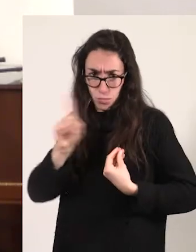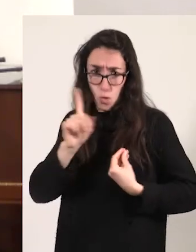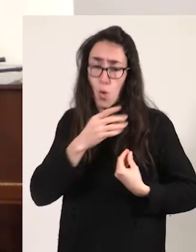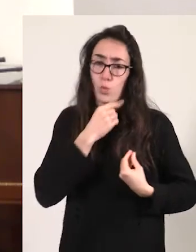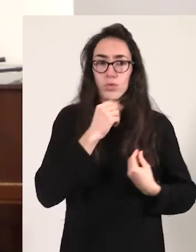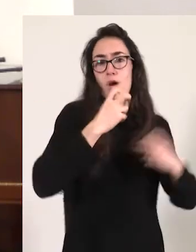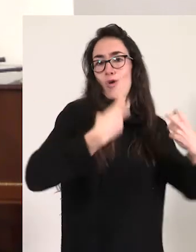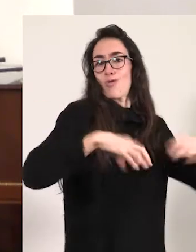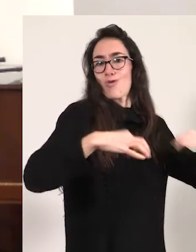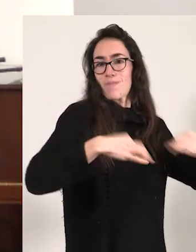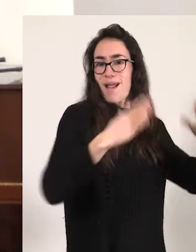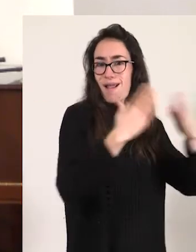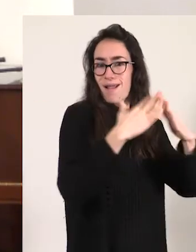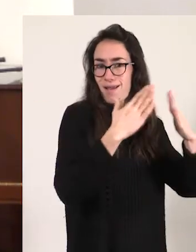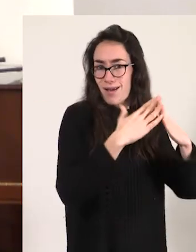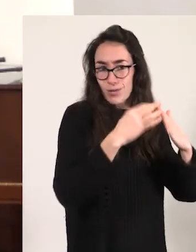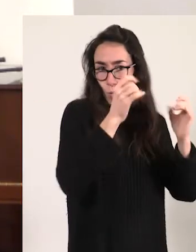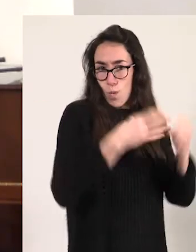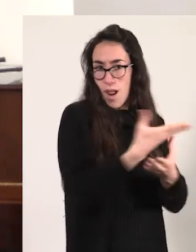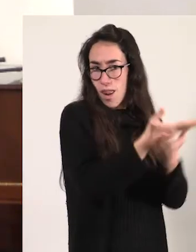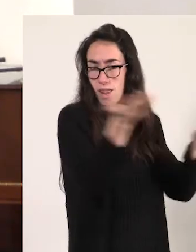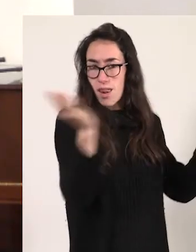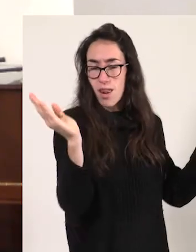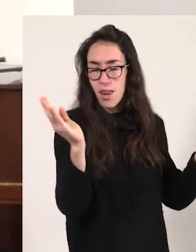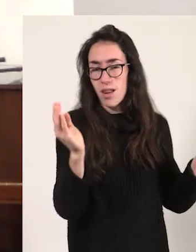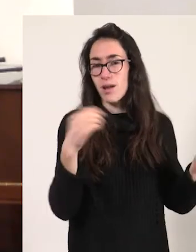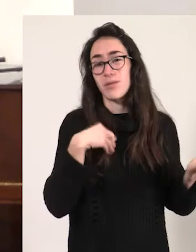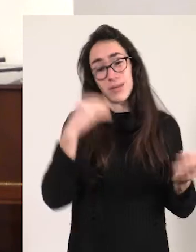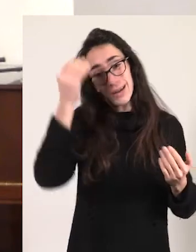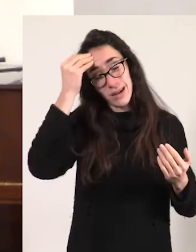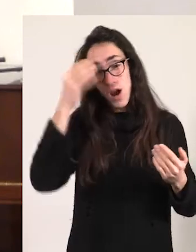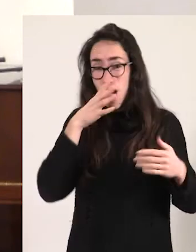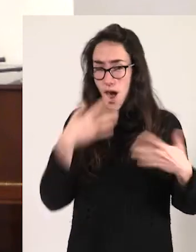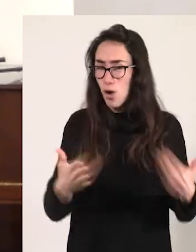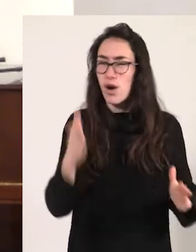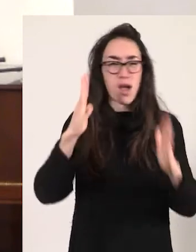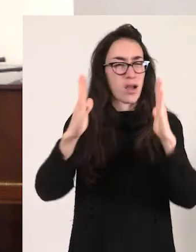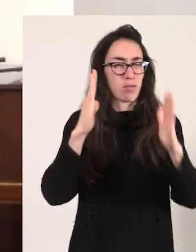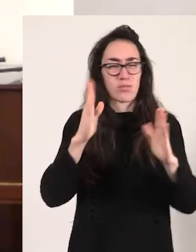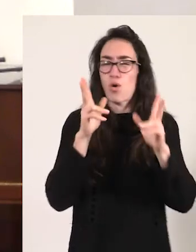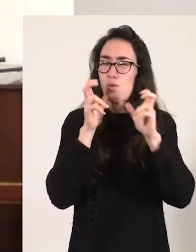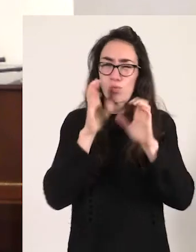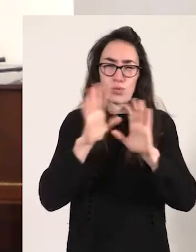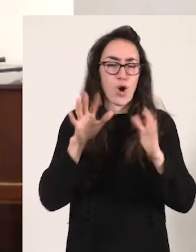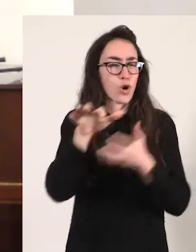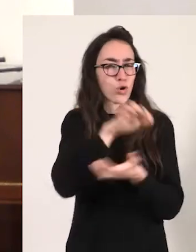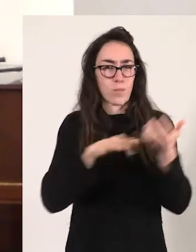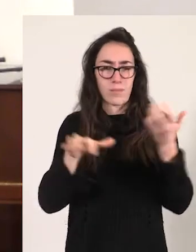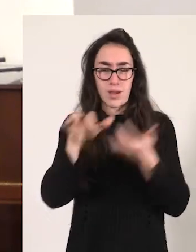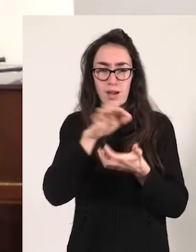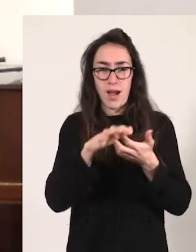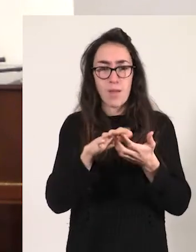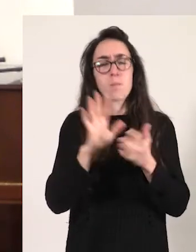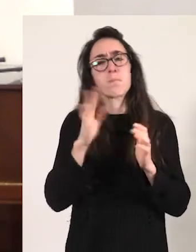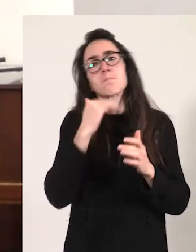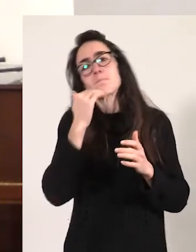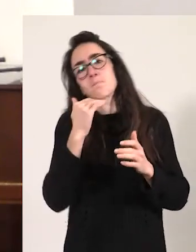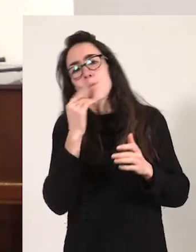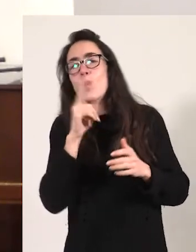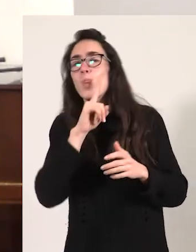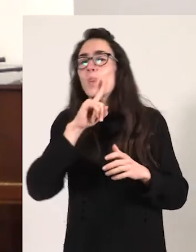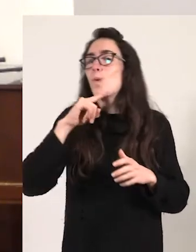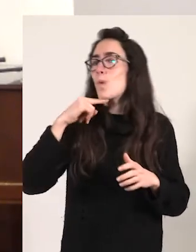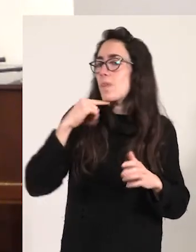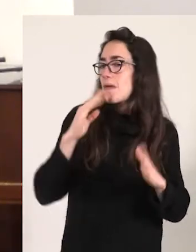gente? Obviamente sí, ¿no? Entonces, yo siento que ahora estamos en un momento especialmente complicado en cuanto a los medios generalistas,